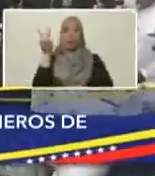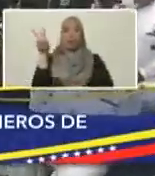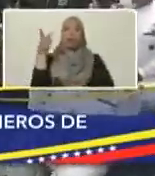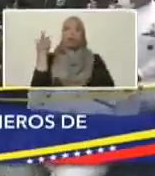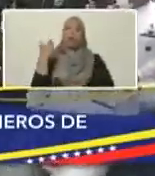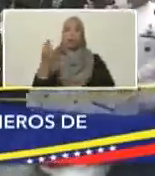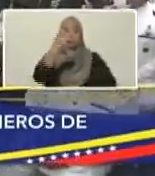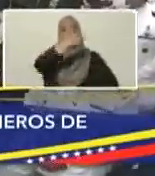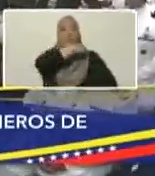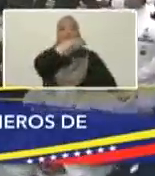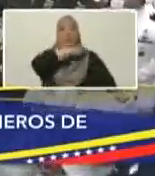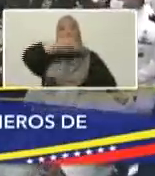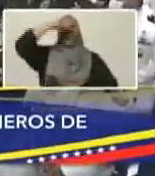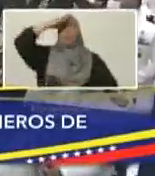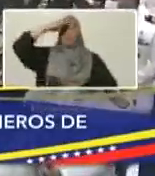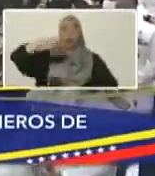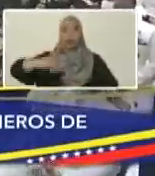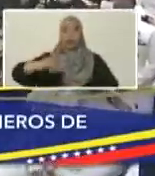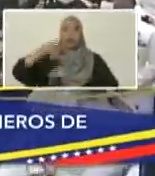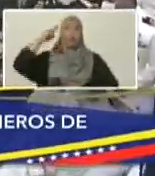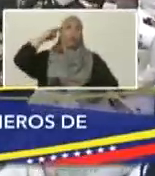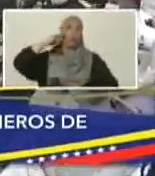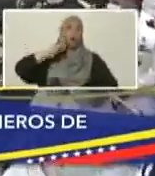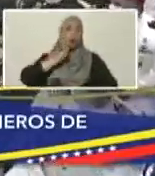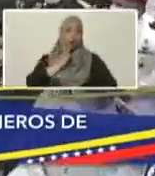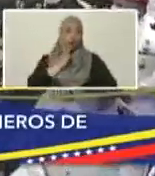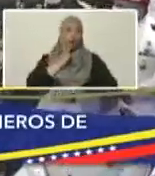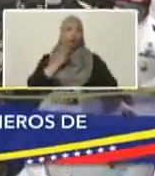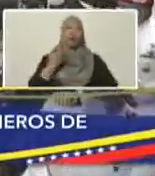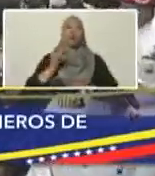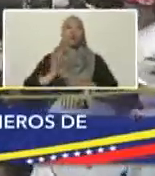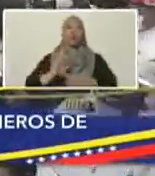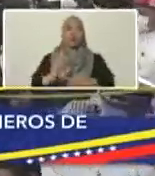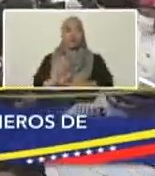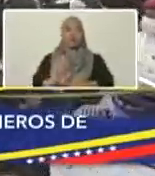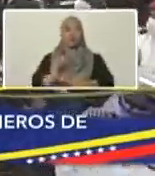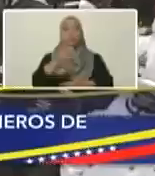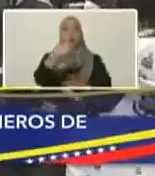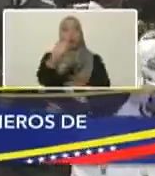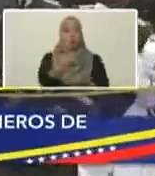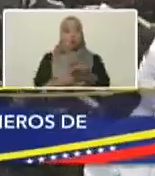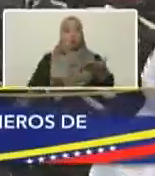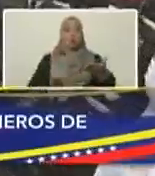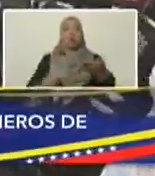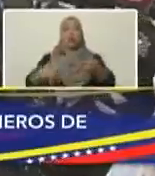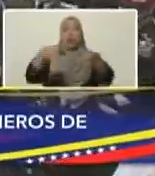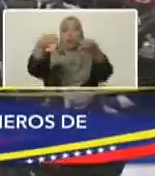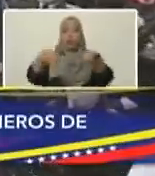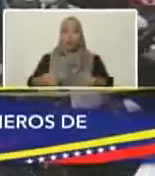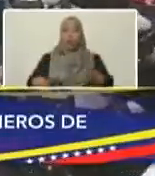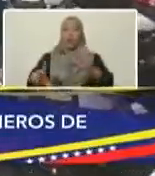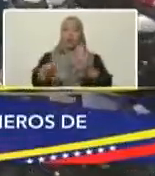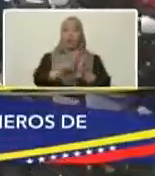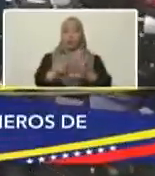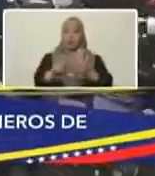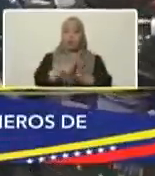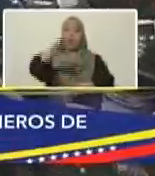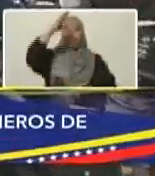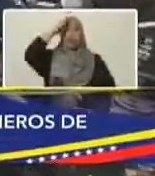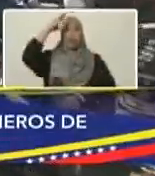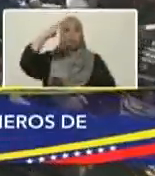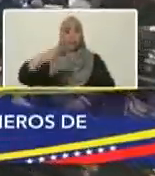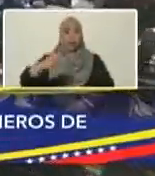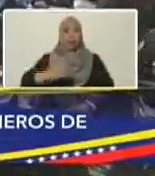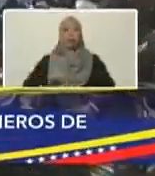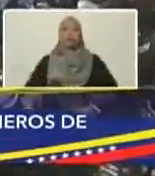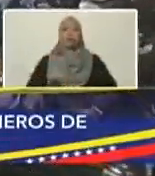comandante en jefe de la Fuerza Armada Nacional Bolivariana, con lo dispuesto en el decreto con rango, valor y fuerza de ley orgánica de la Fuerza Armada Nacional